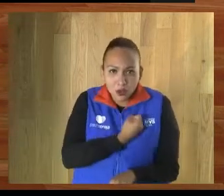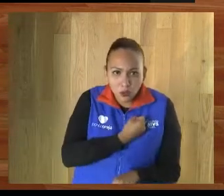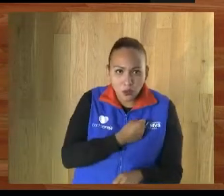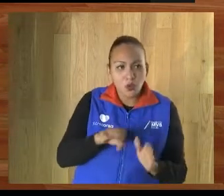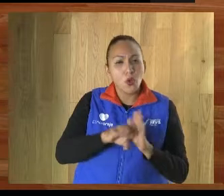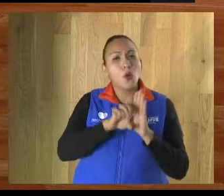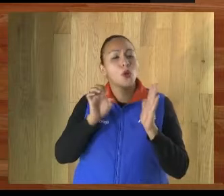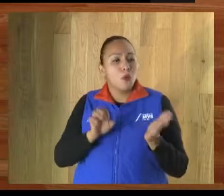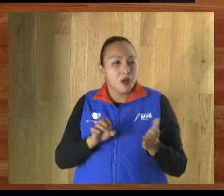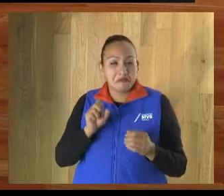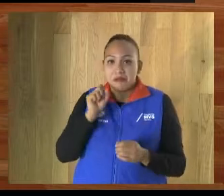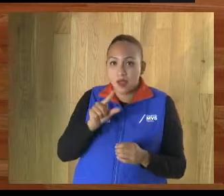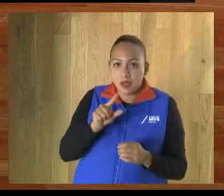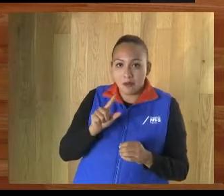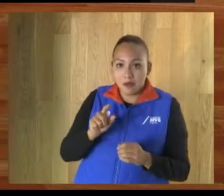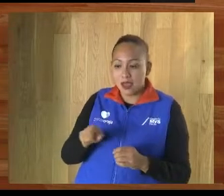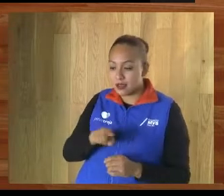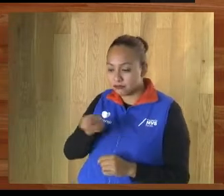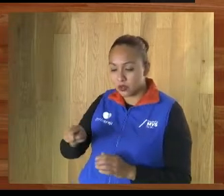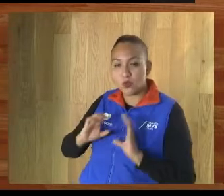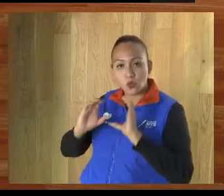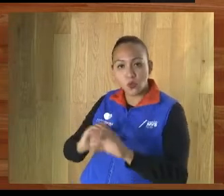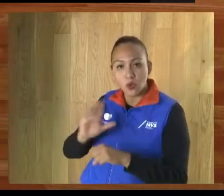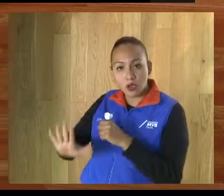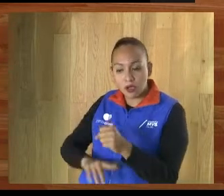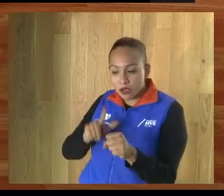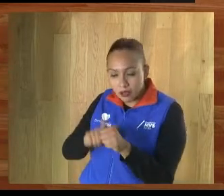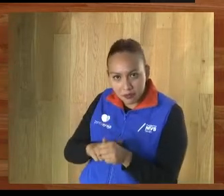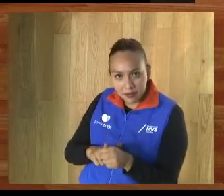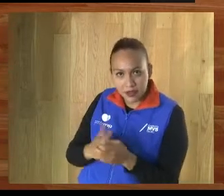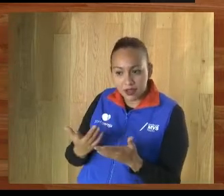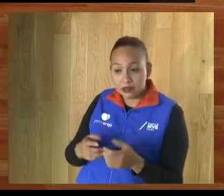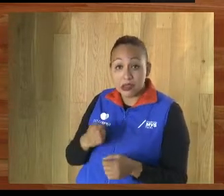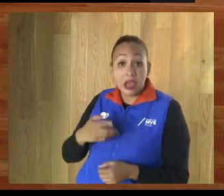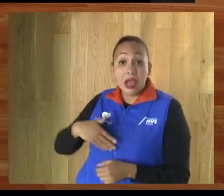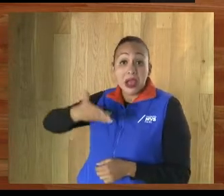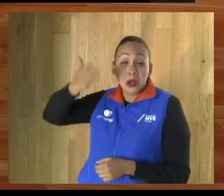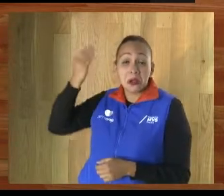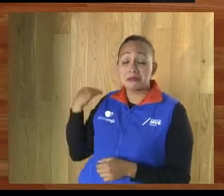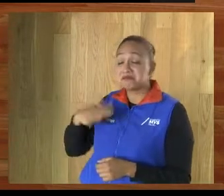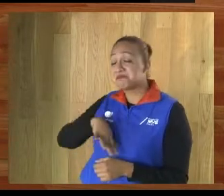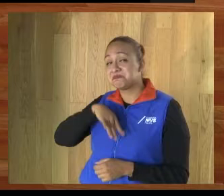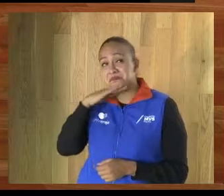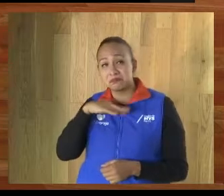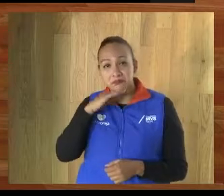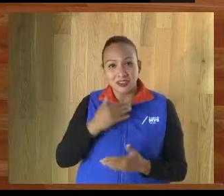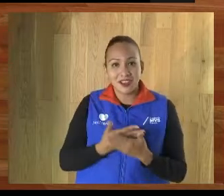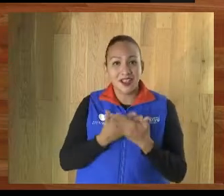vez nos preocupan más. En fin, la movilidad sostenible son temas que hoy en día ya